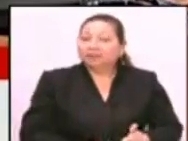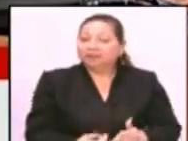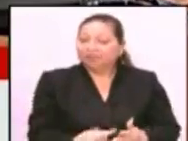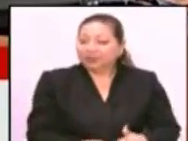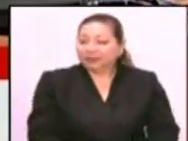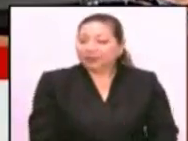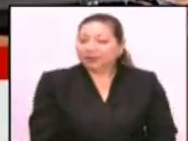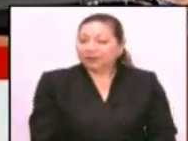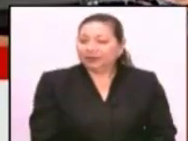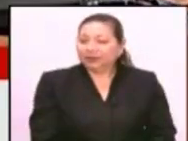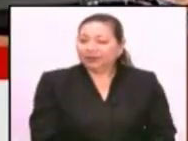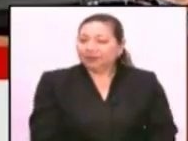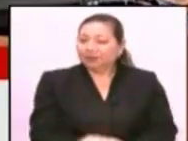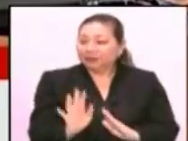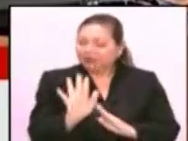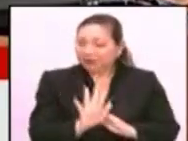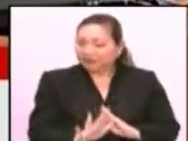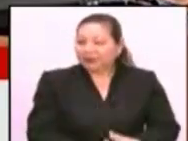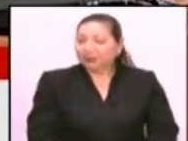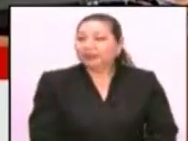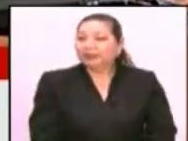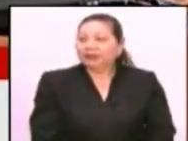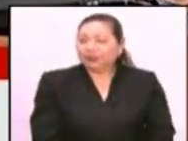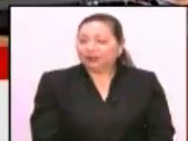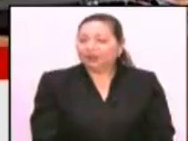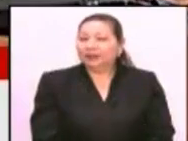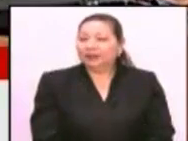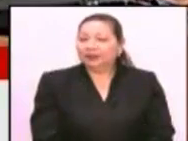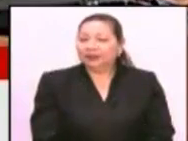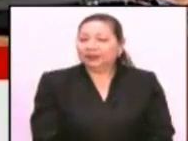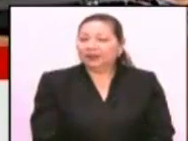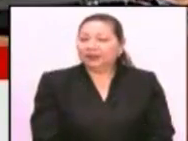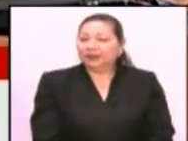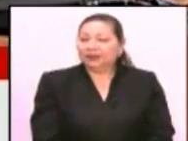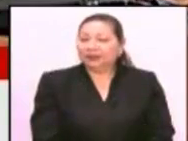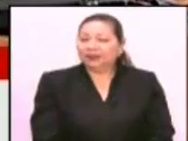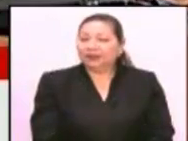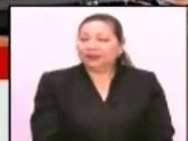implementación del 1343 a nivel nacional, presidente? Pasemos.